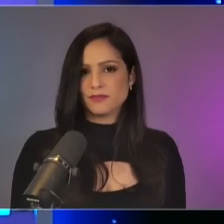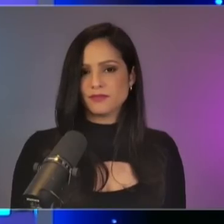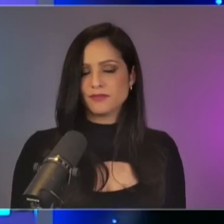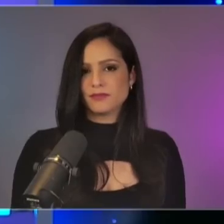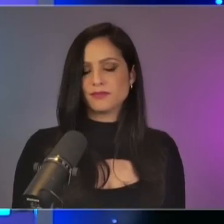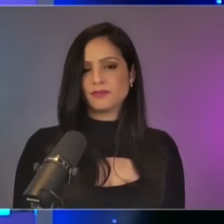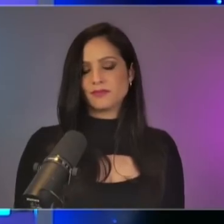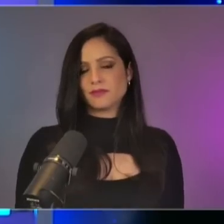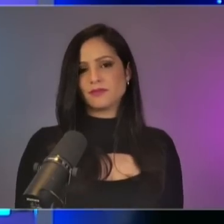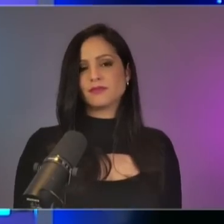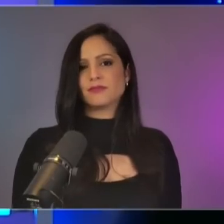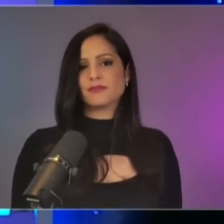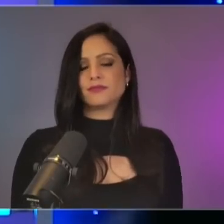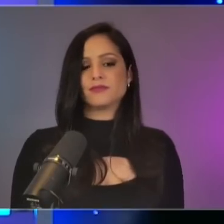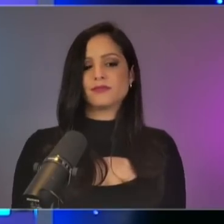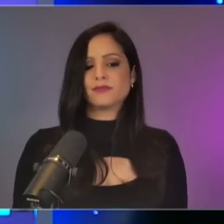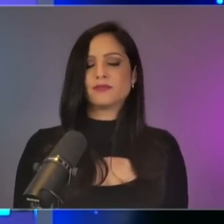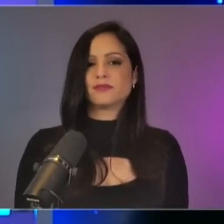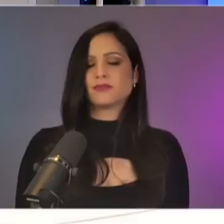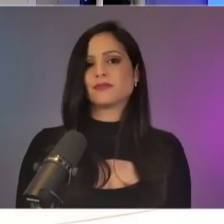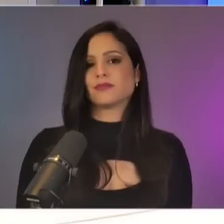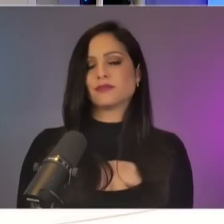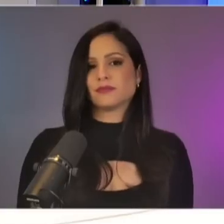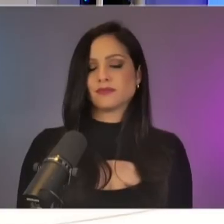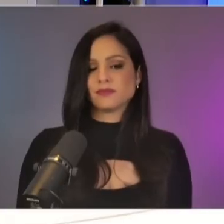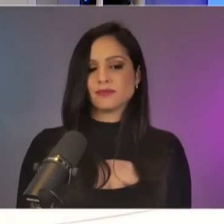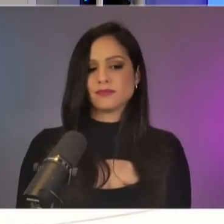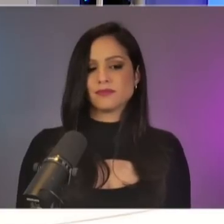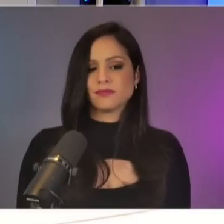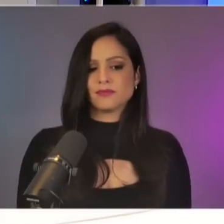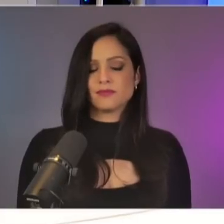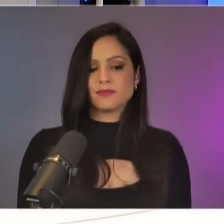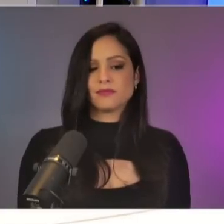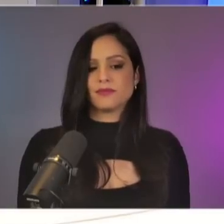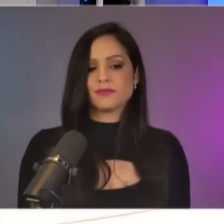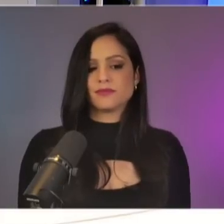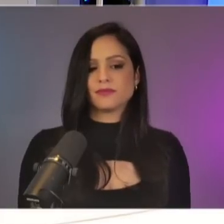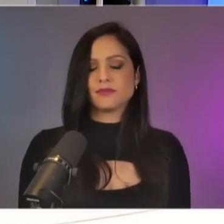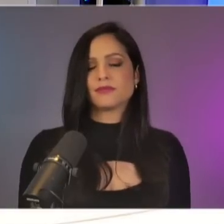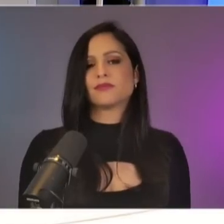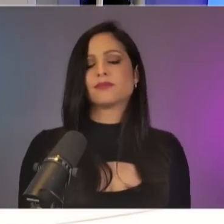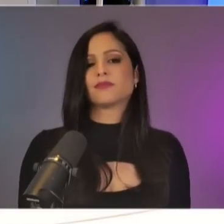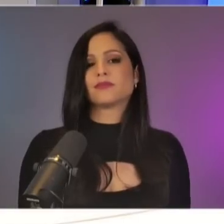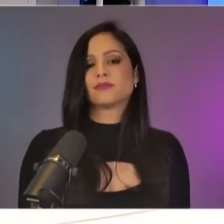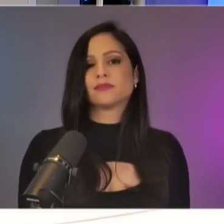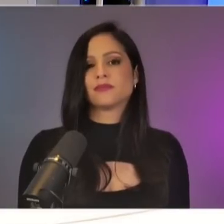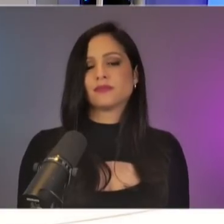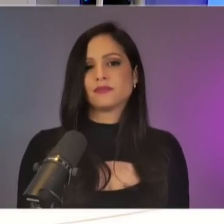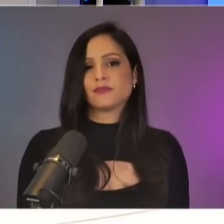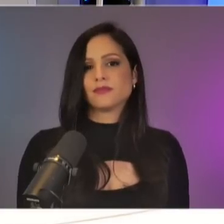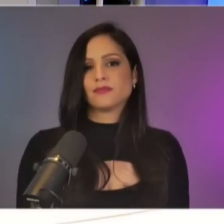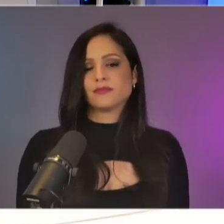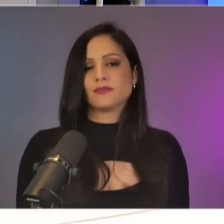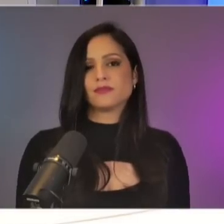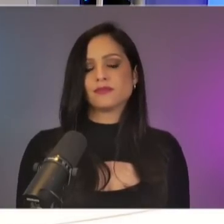si yo quiero que el doctor me explique porque el doctor es médico estático conflige Entonces cuál es la frontera entre hasta dónde llega el